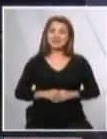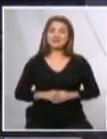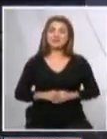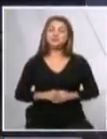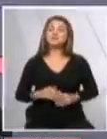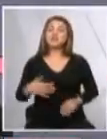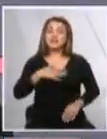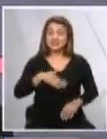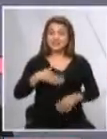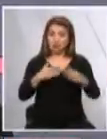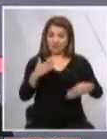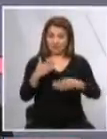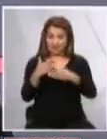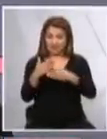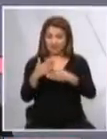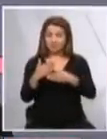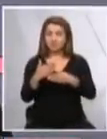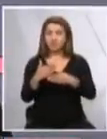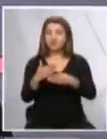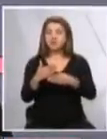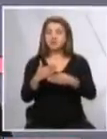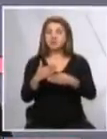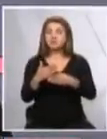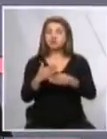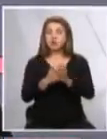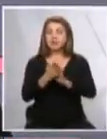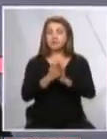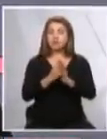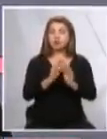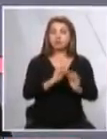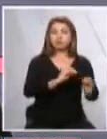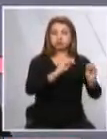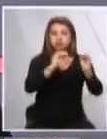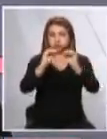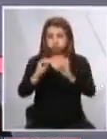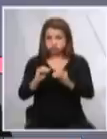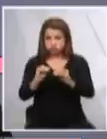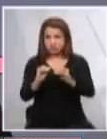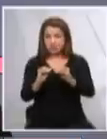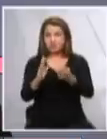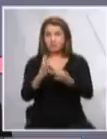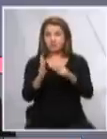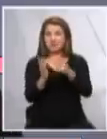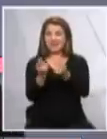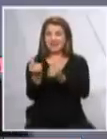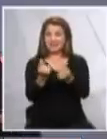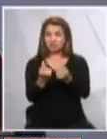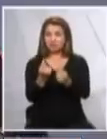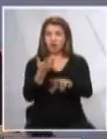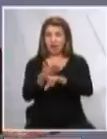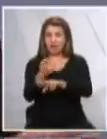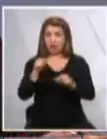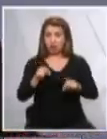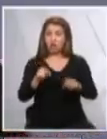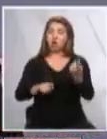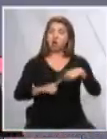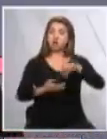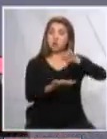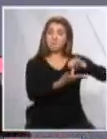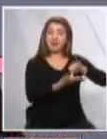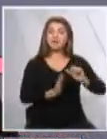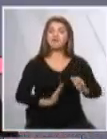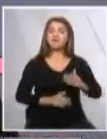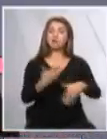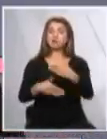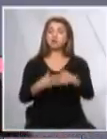quiero agregar que si trasladamos una crisis que es puramente política, como la que tenemos hoy día, cuando el resto del país sigue